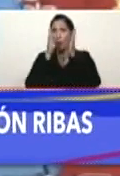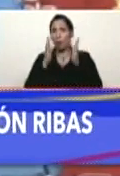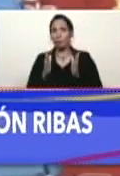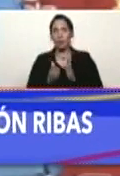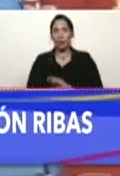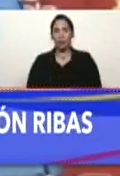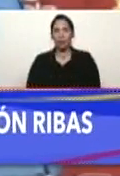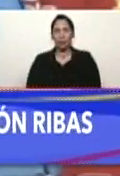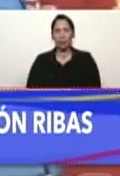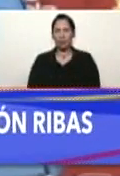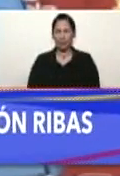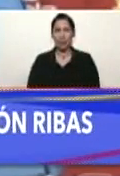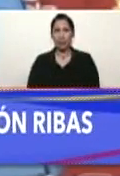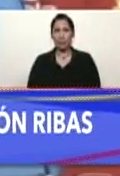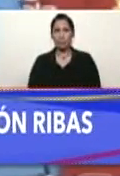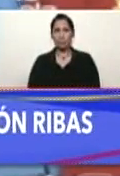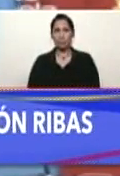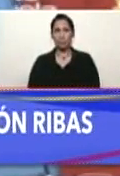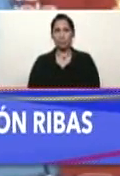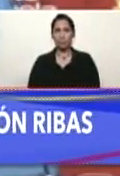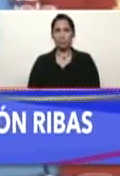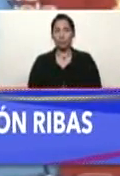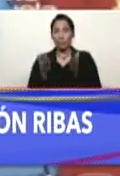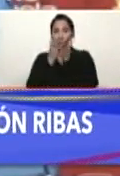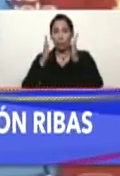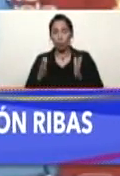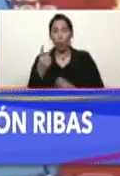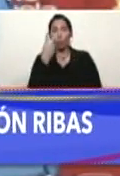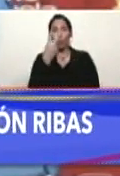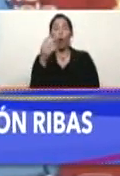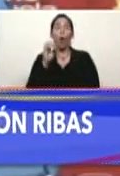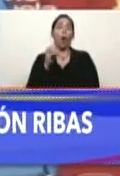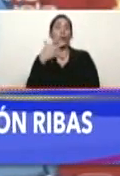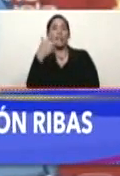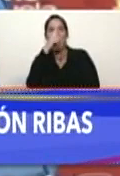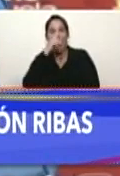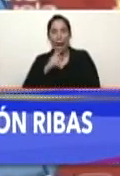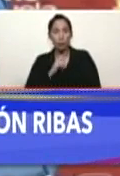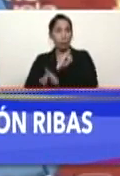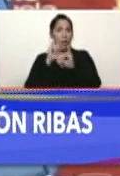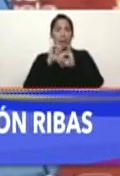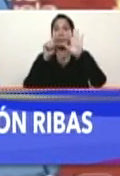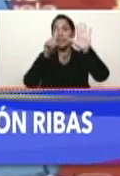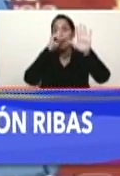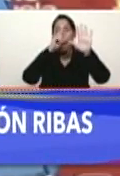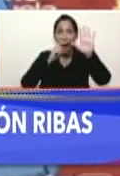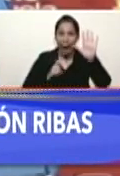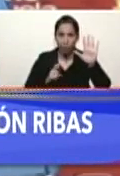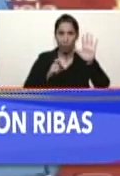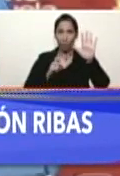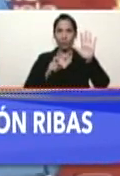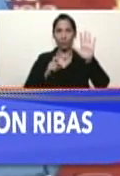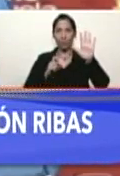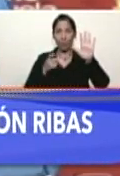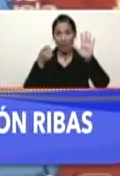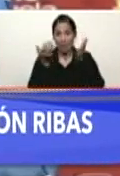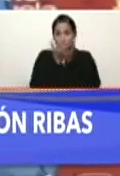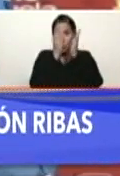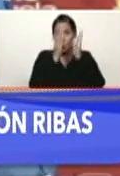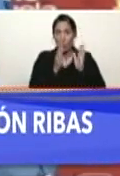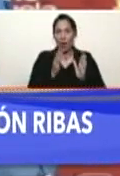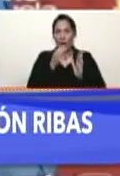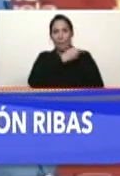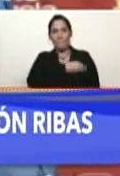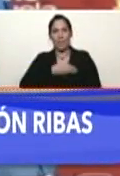y estudió. Y a los 2, 3 años había sacado los 6 años de primaria y la